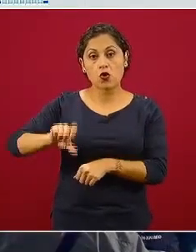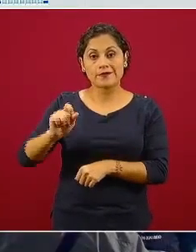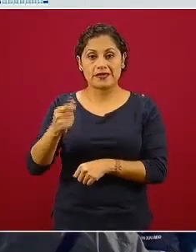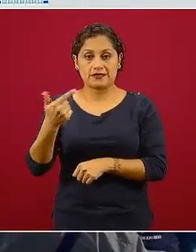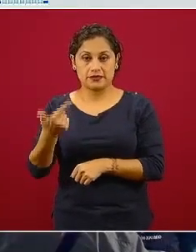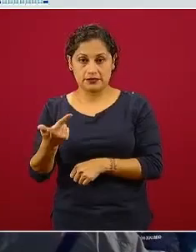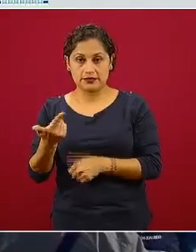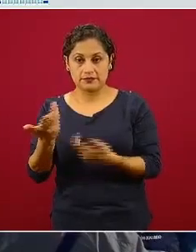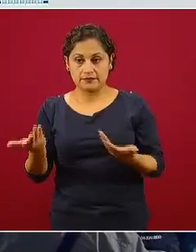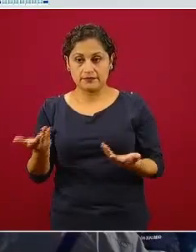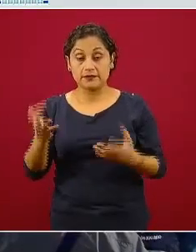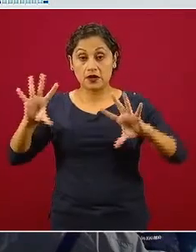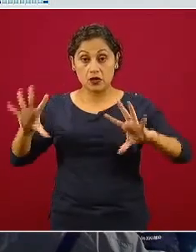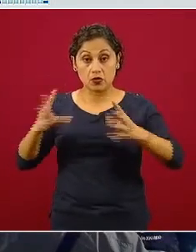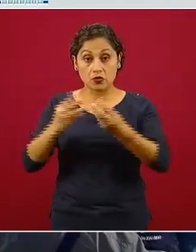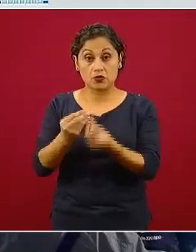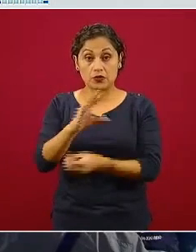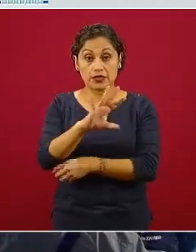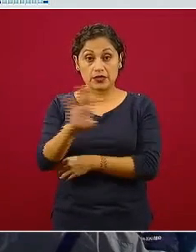501.